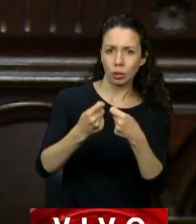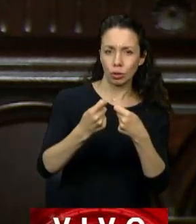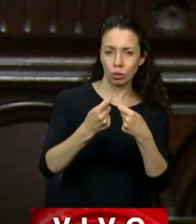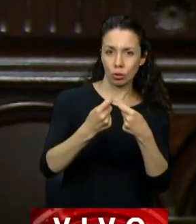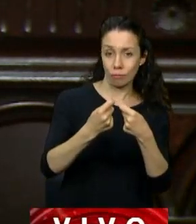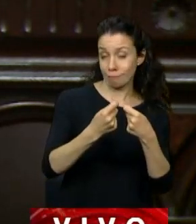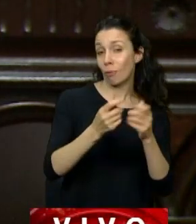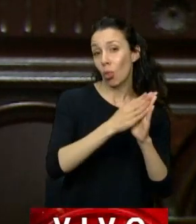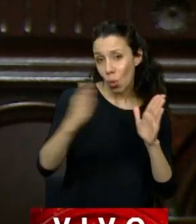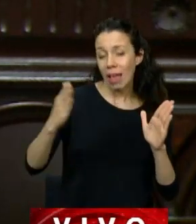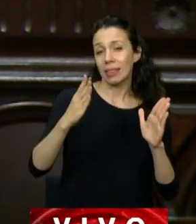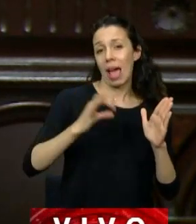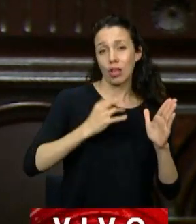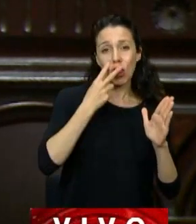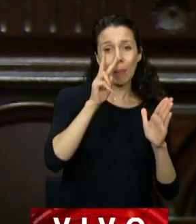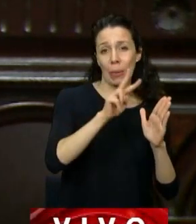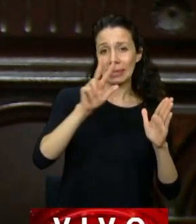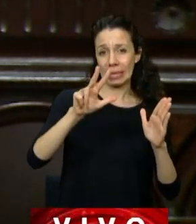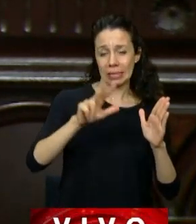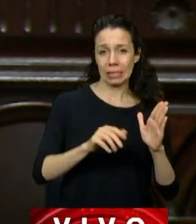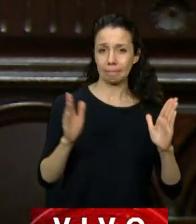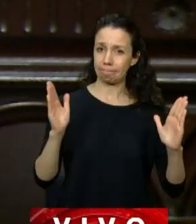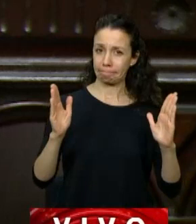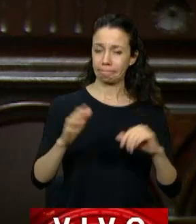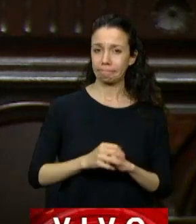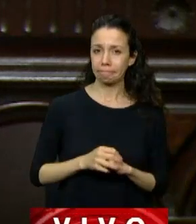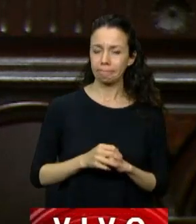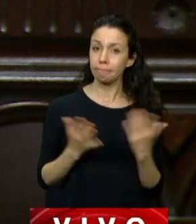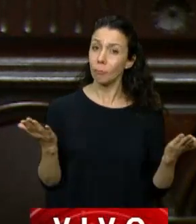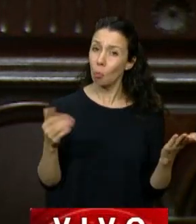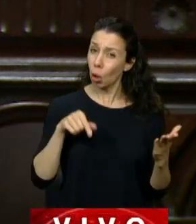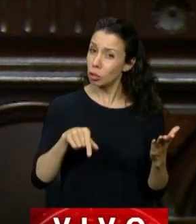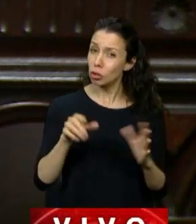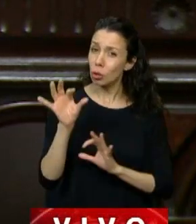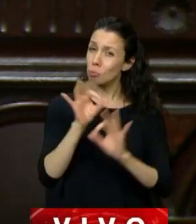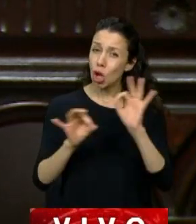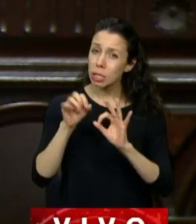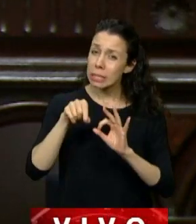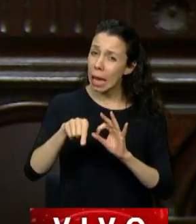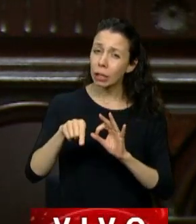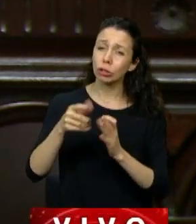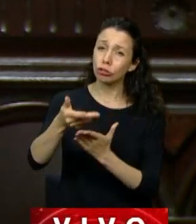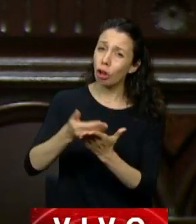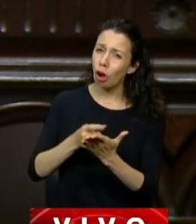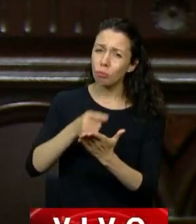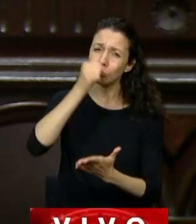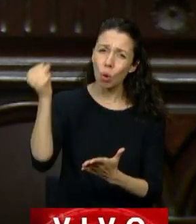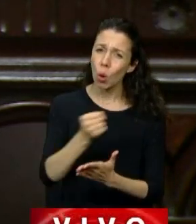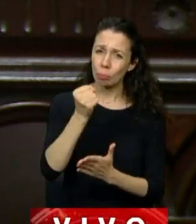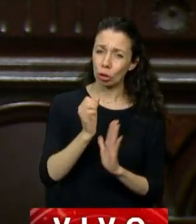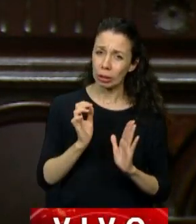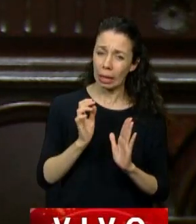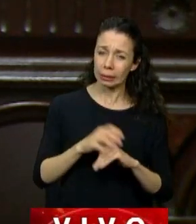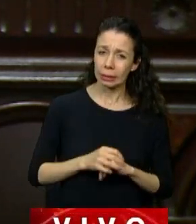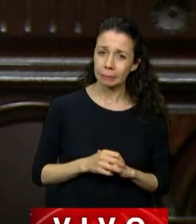en la Administración Nacional. Es por eso la importancia que este proyecto tiene. Y esto me trae